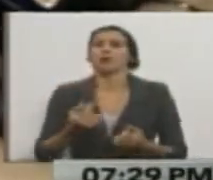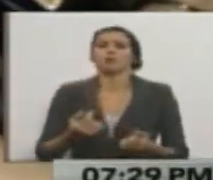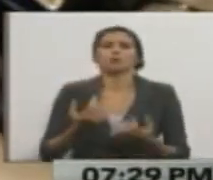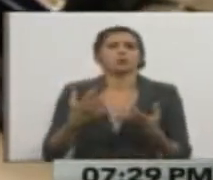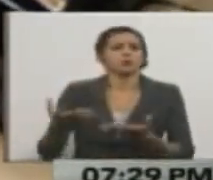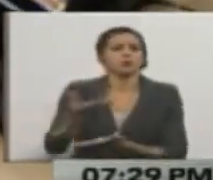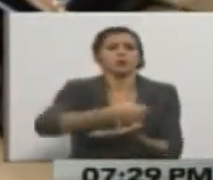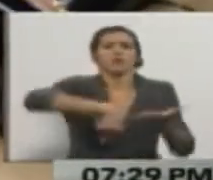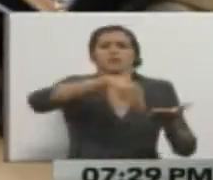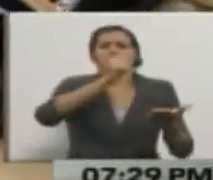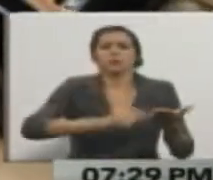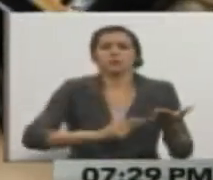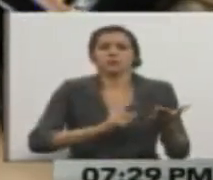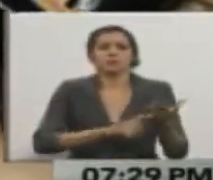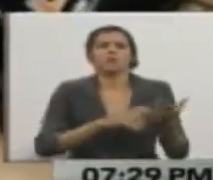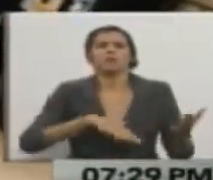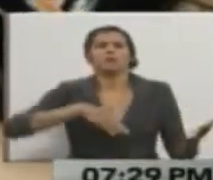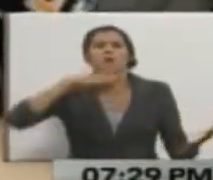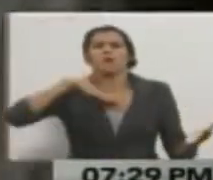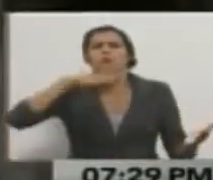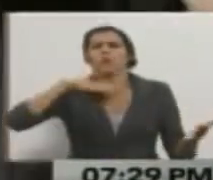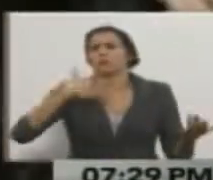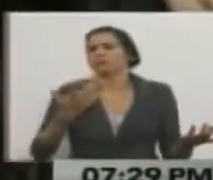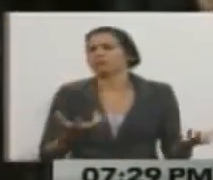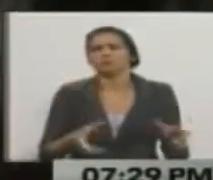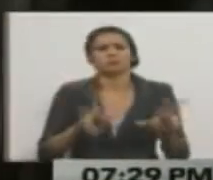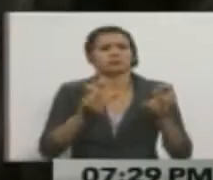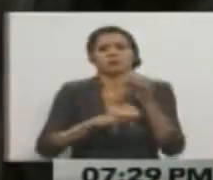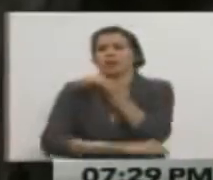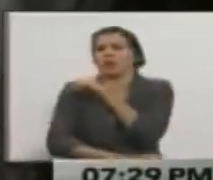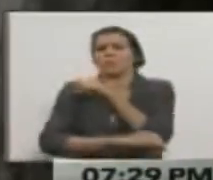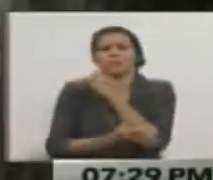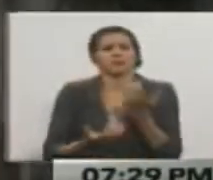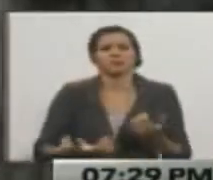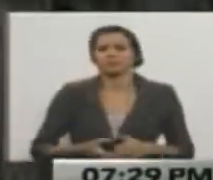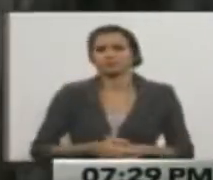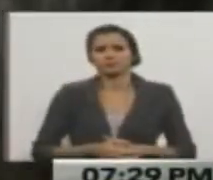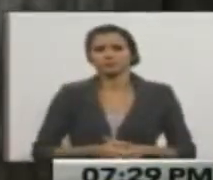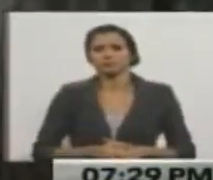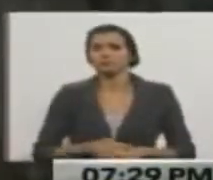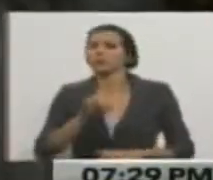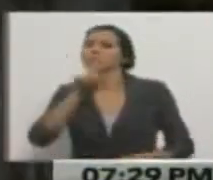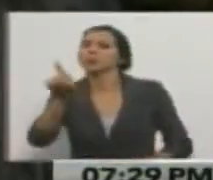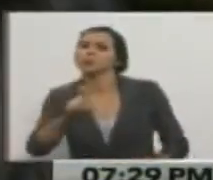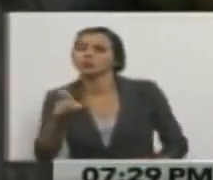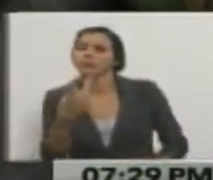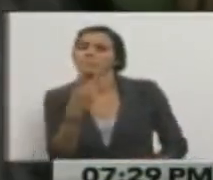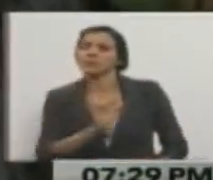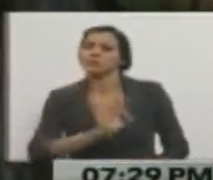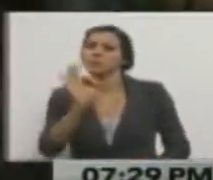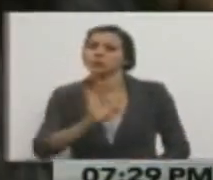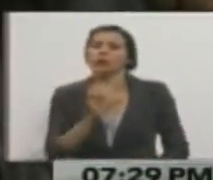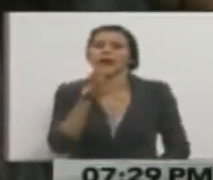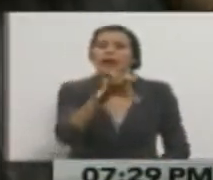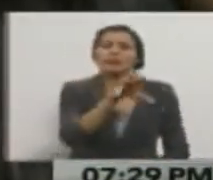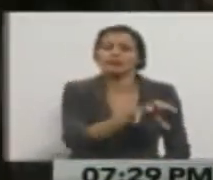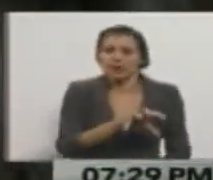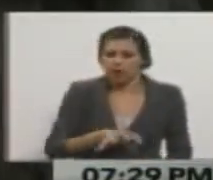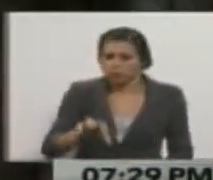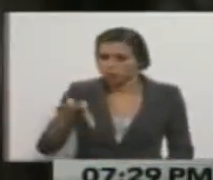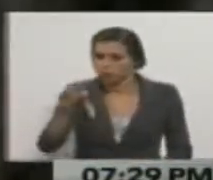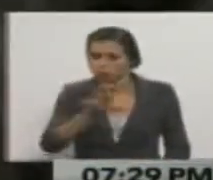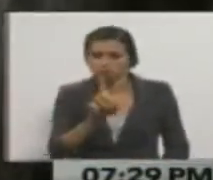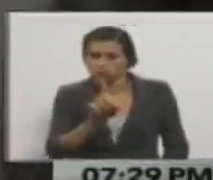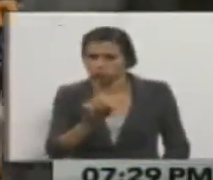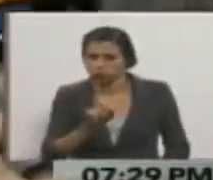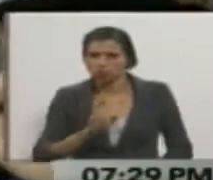que estaban plagadas de irregularidades. Gracias, alcalde, que el hecho de que se realice el 20% por estado no va a tener incidencia en lo que es el